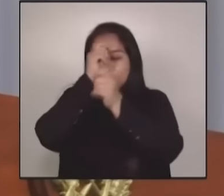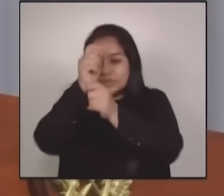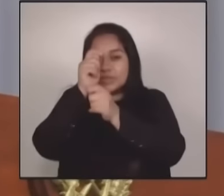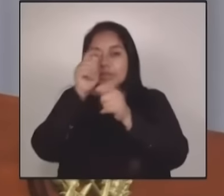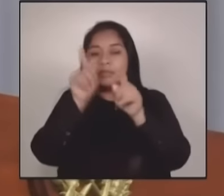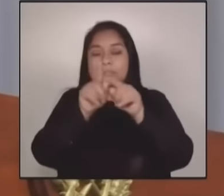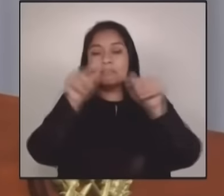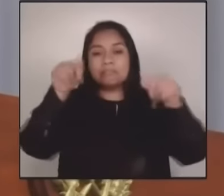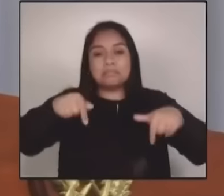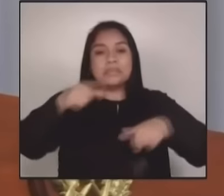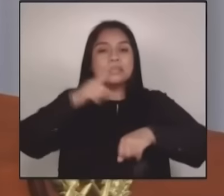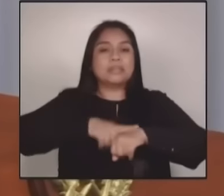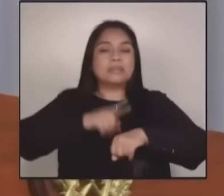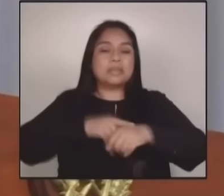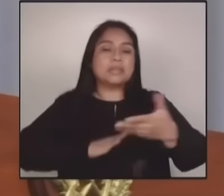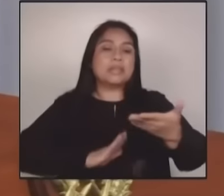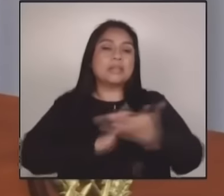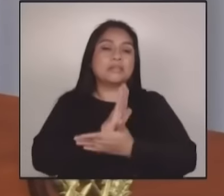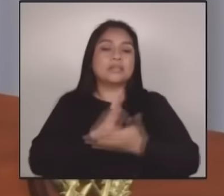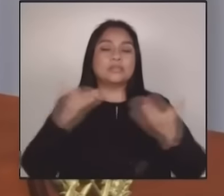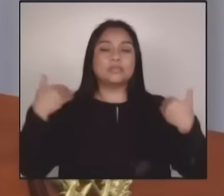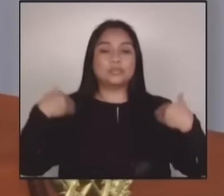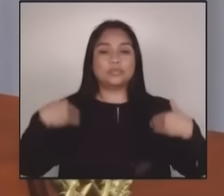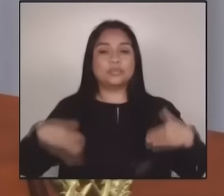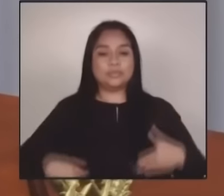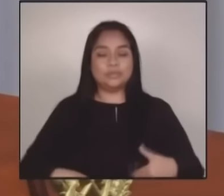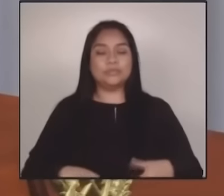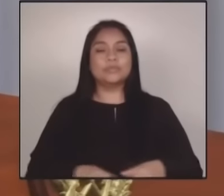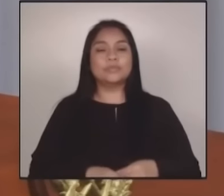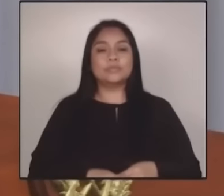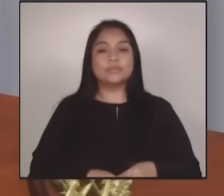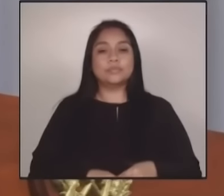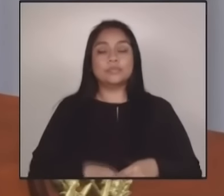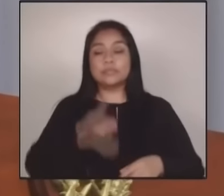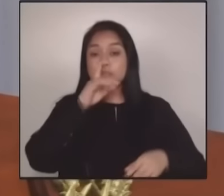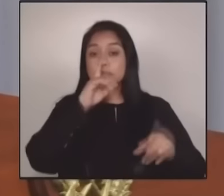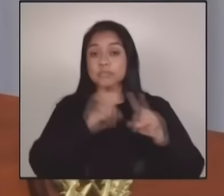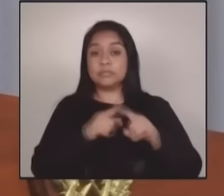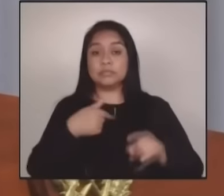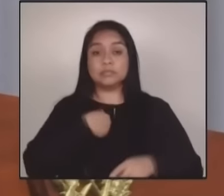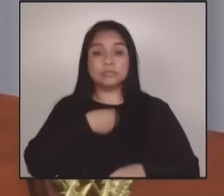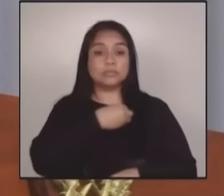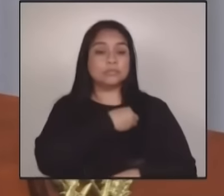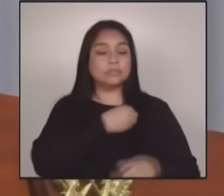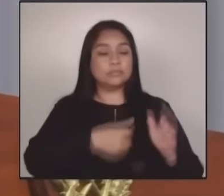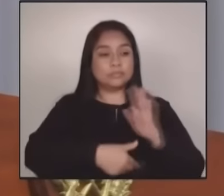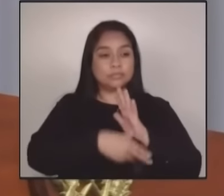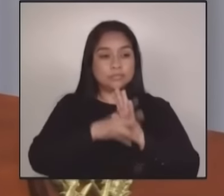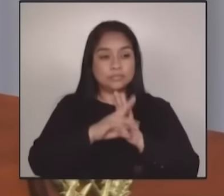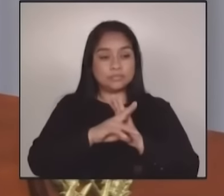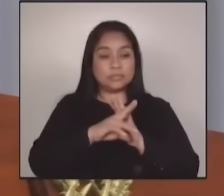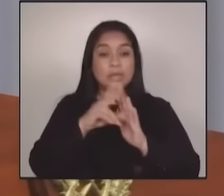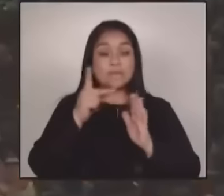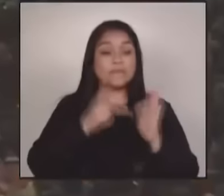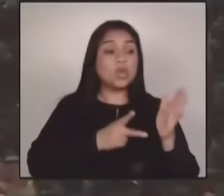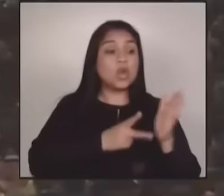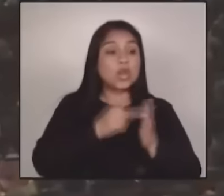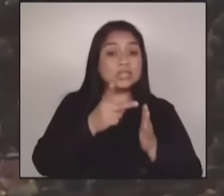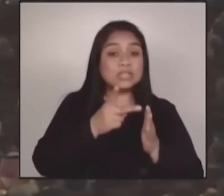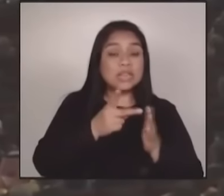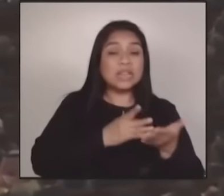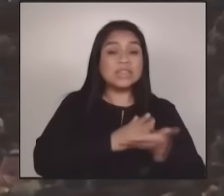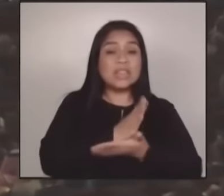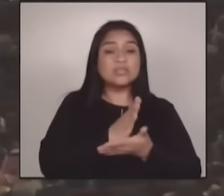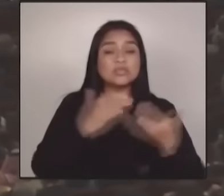vigencia de los derechos humanos. Y quiero repetir, violaciones a los